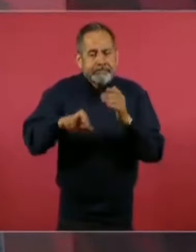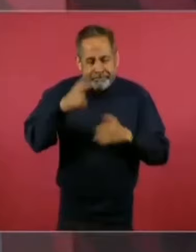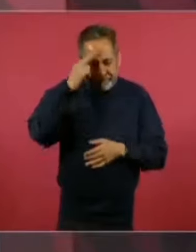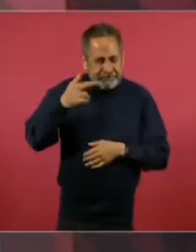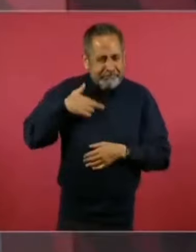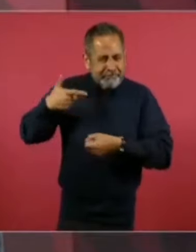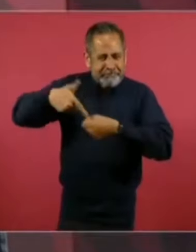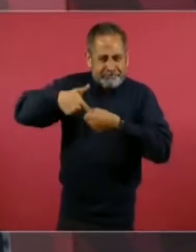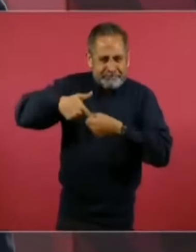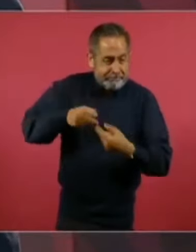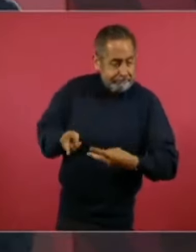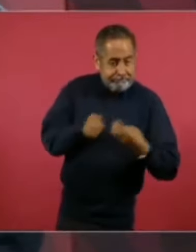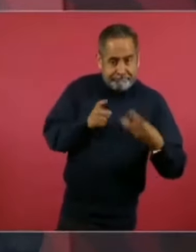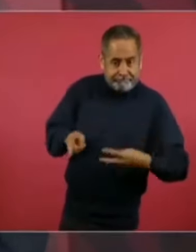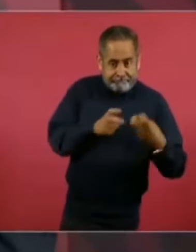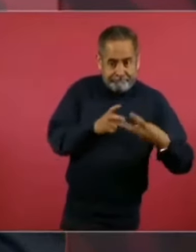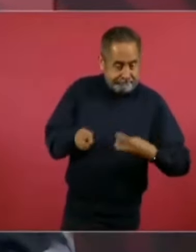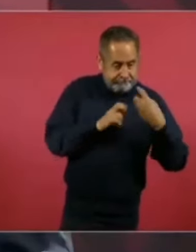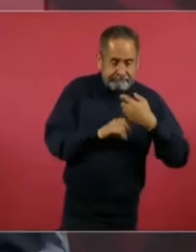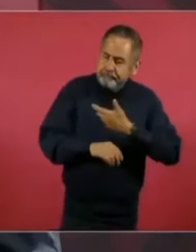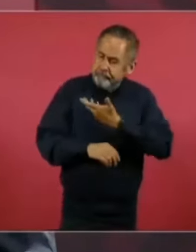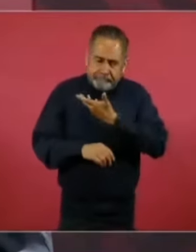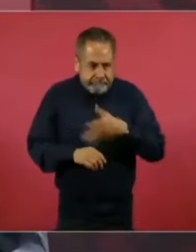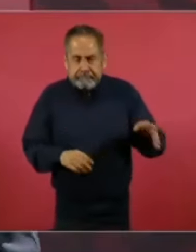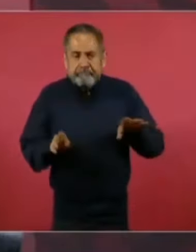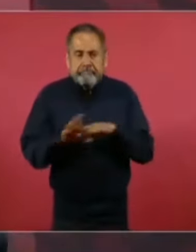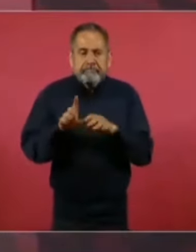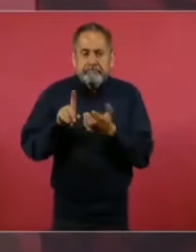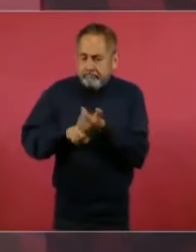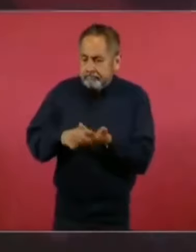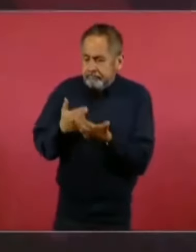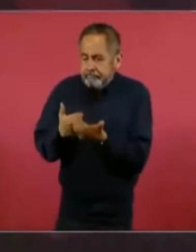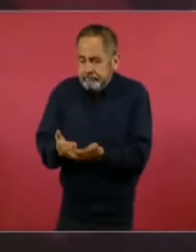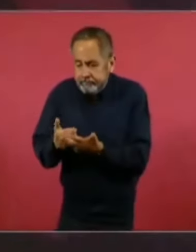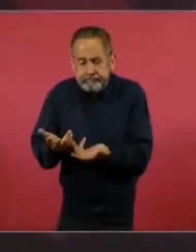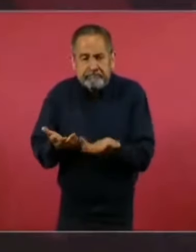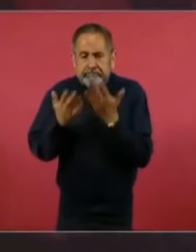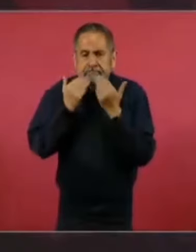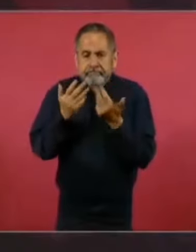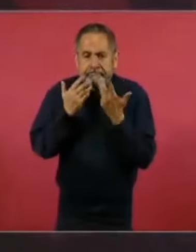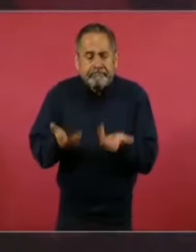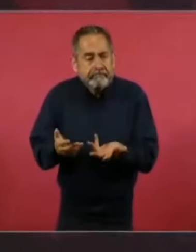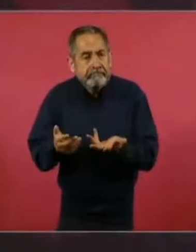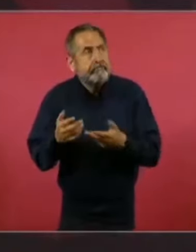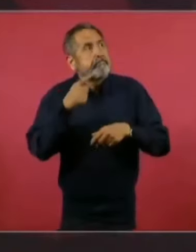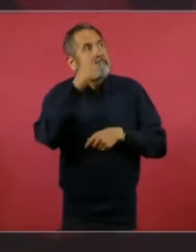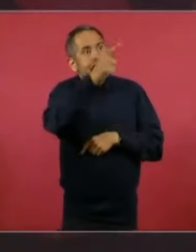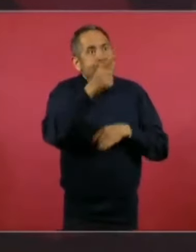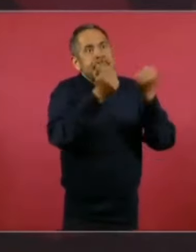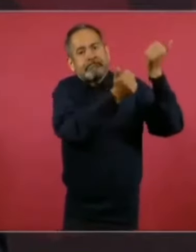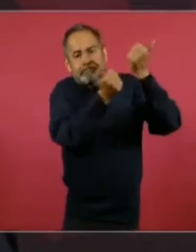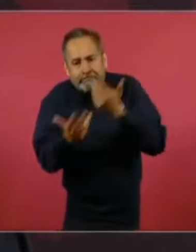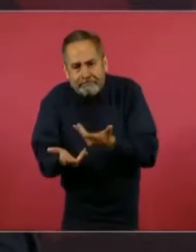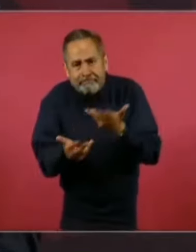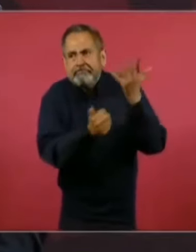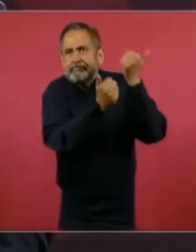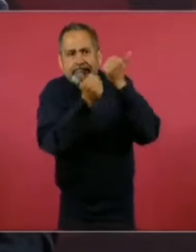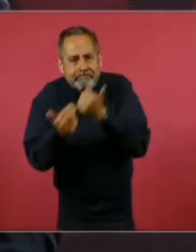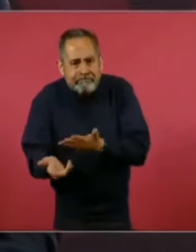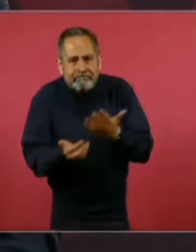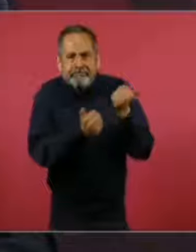llegamos a tener reservas porque dependíamos de las importaciones de